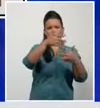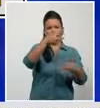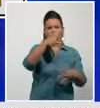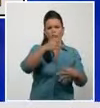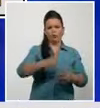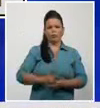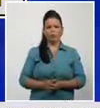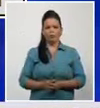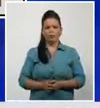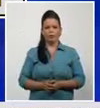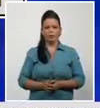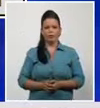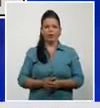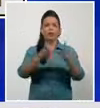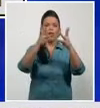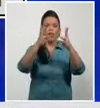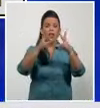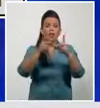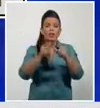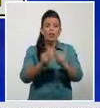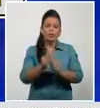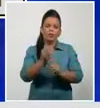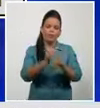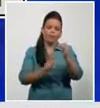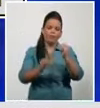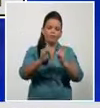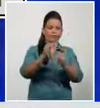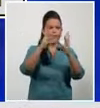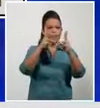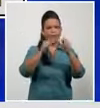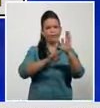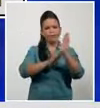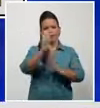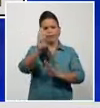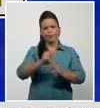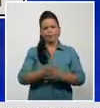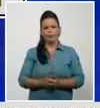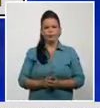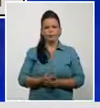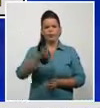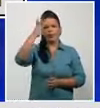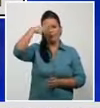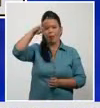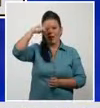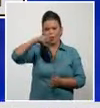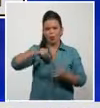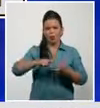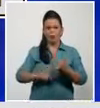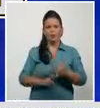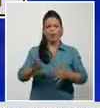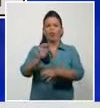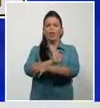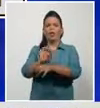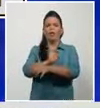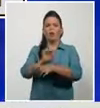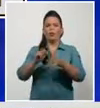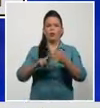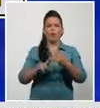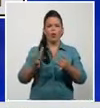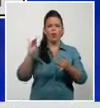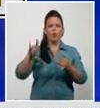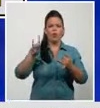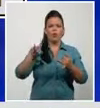las tasas más elevadas de letalidad, México, Ecuador, Bolivia y Perú.